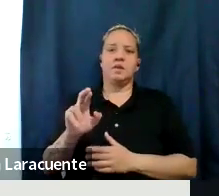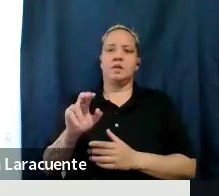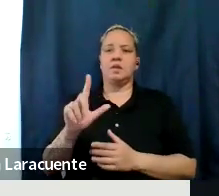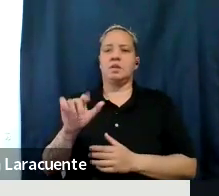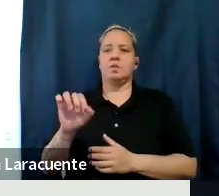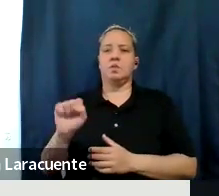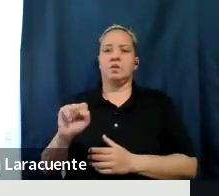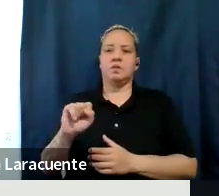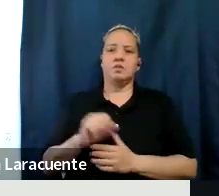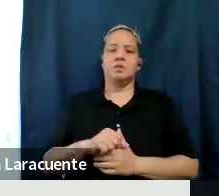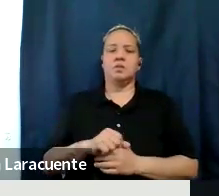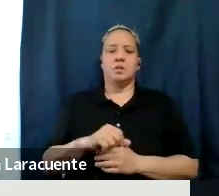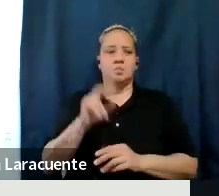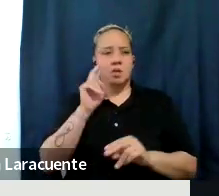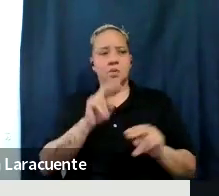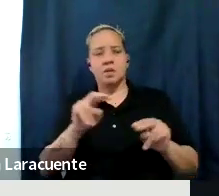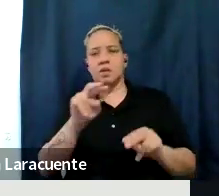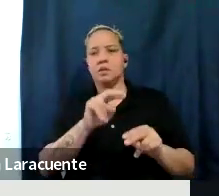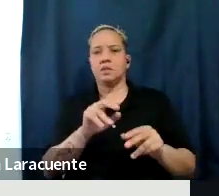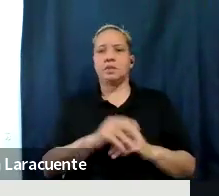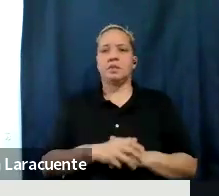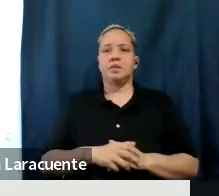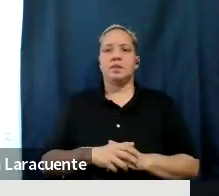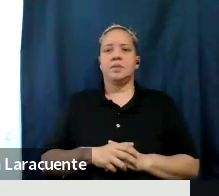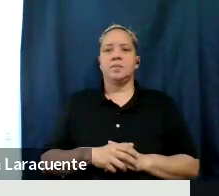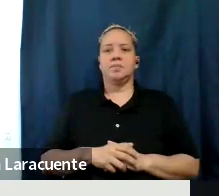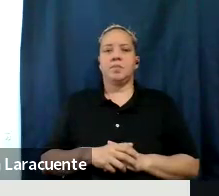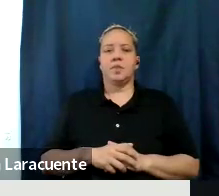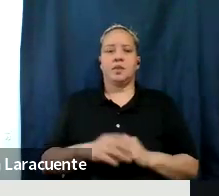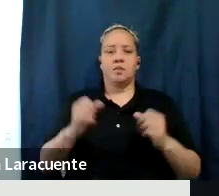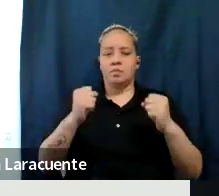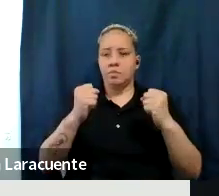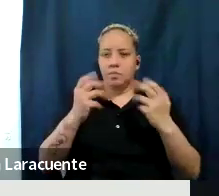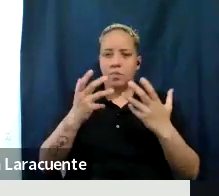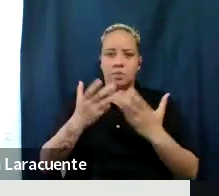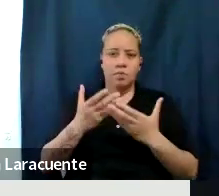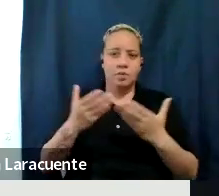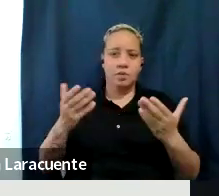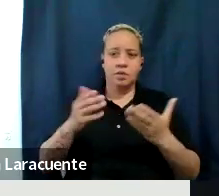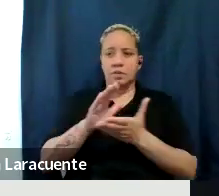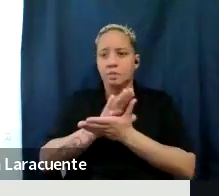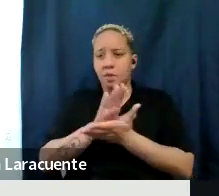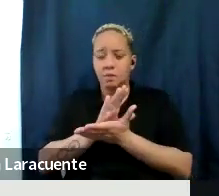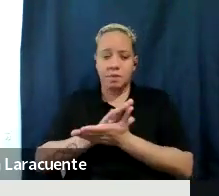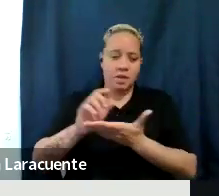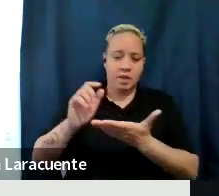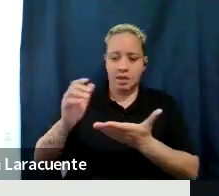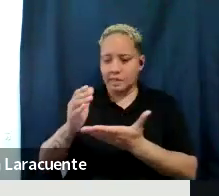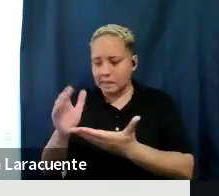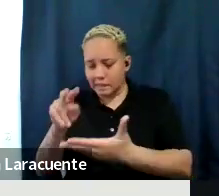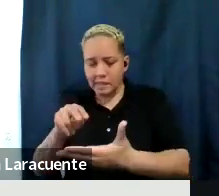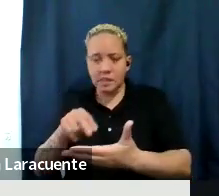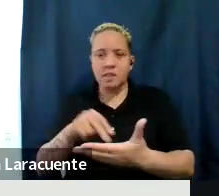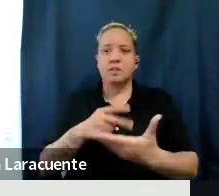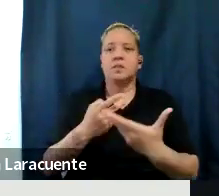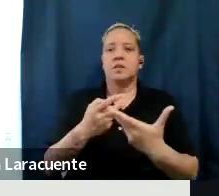Joel, que me veían por ahí entre ácaros, entre nubes de ácaros y papeles y documentos y legajos que